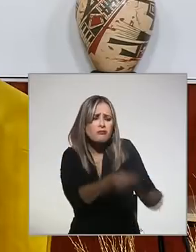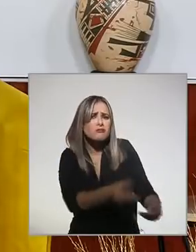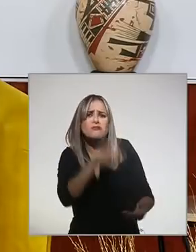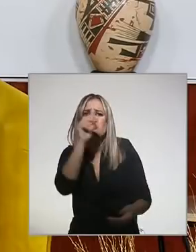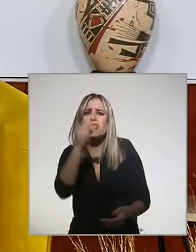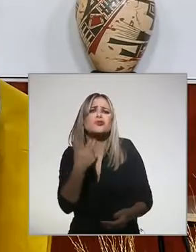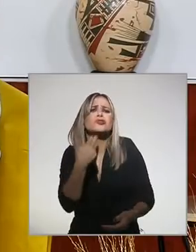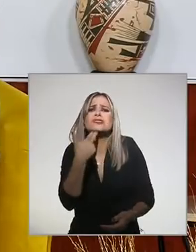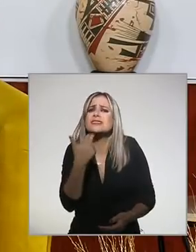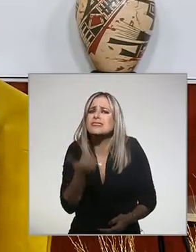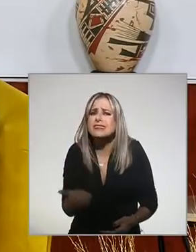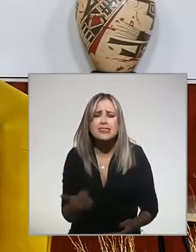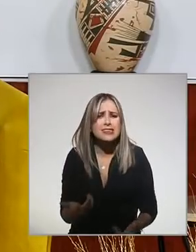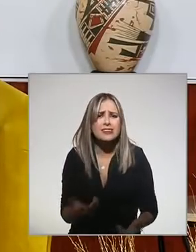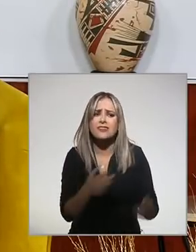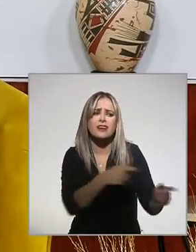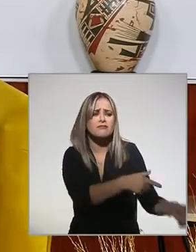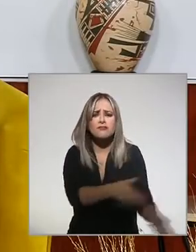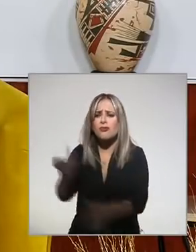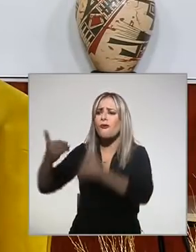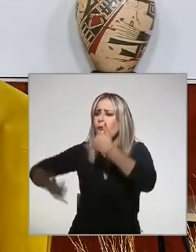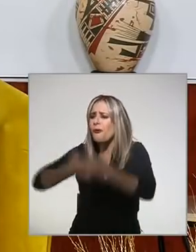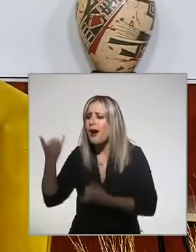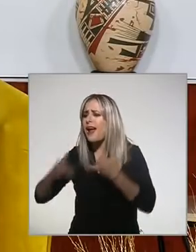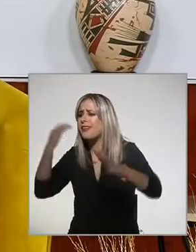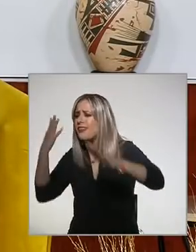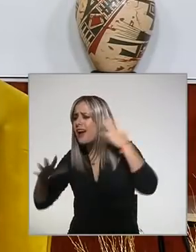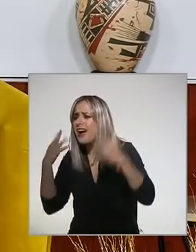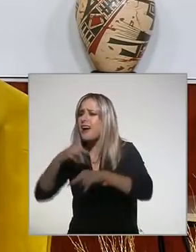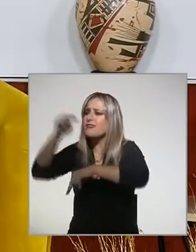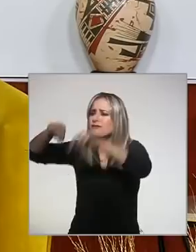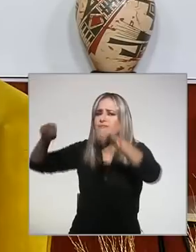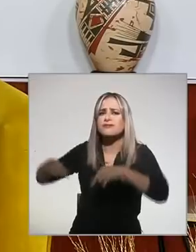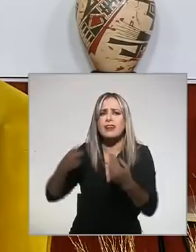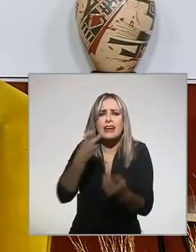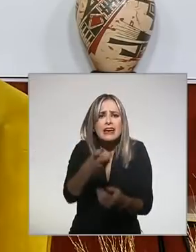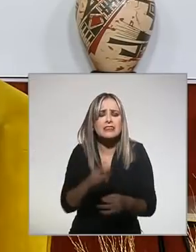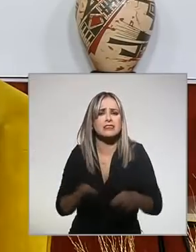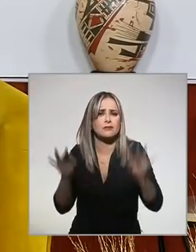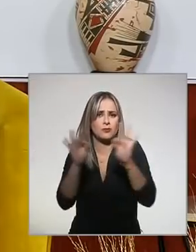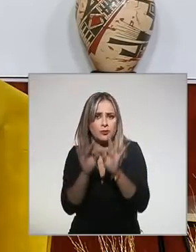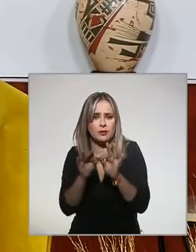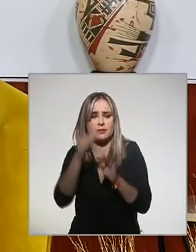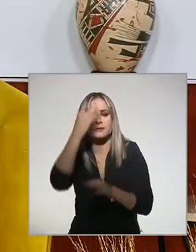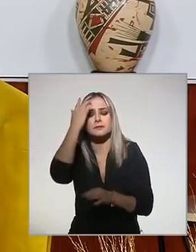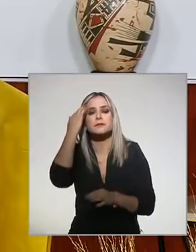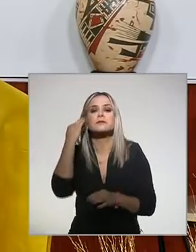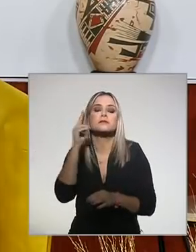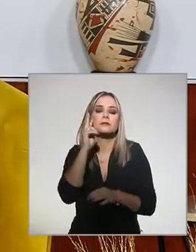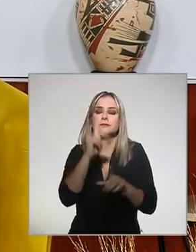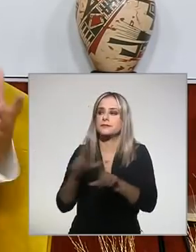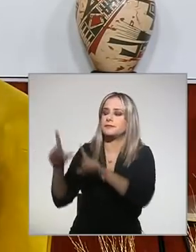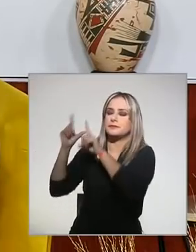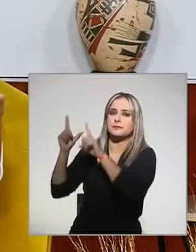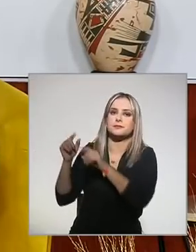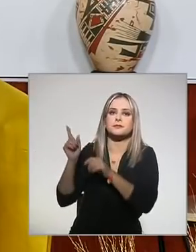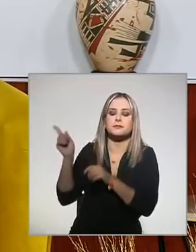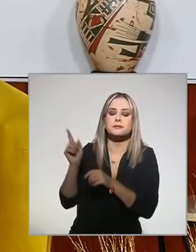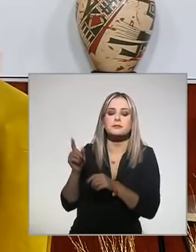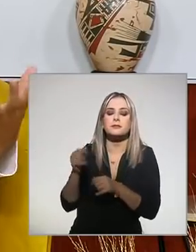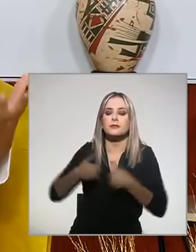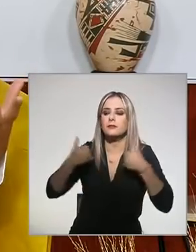estar en contacto con la tecnología. Y en consonancia con esto que nos menciona Vidal, algo que veíamos en la cápsula, o sea, de entrada le preguntas a los